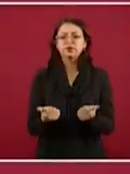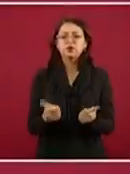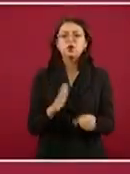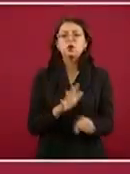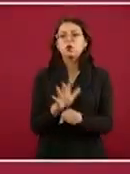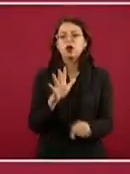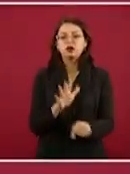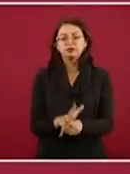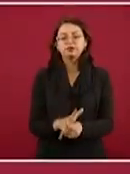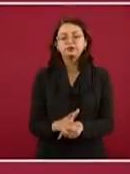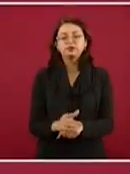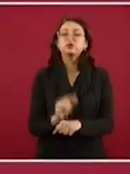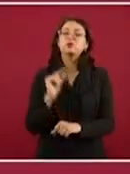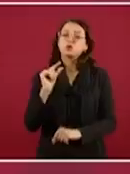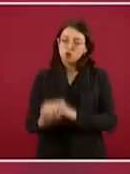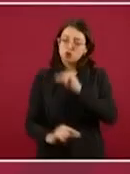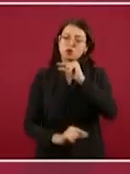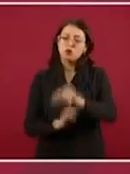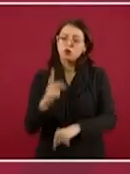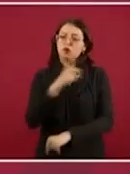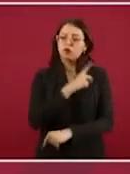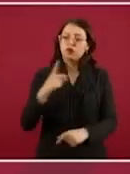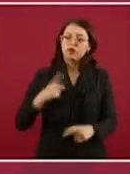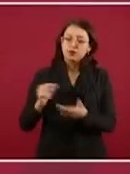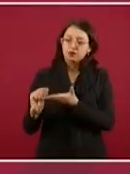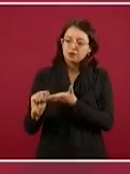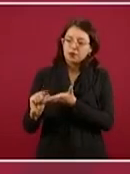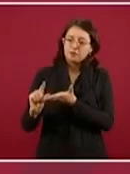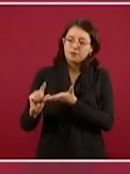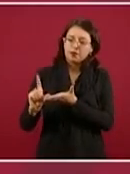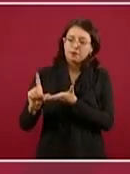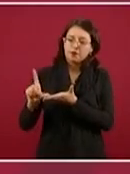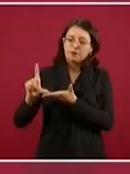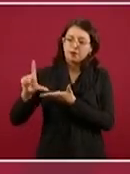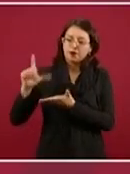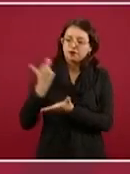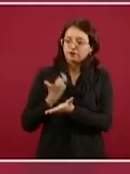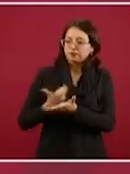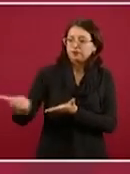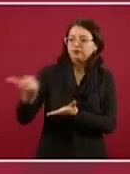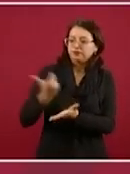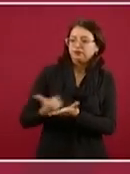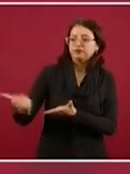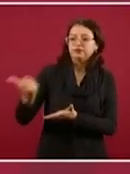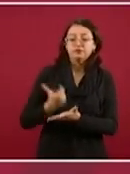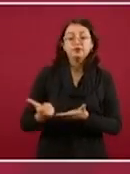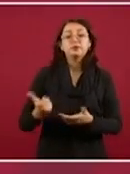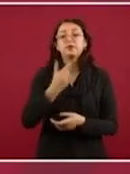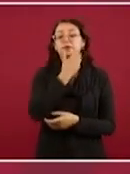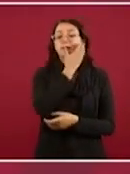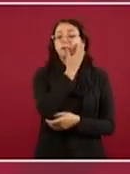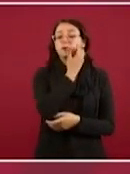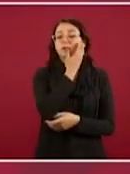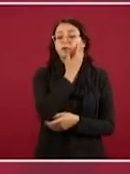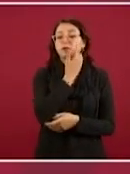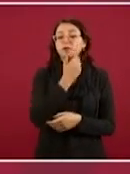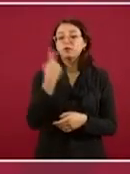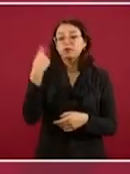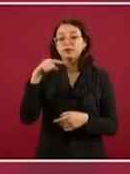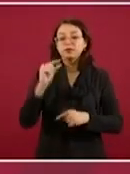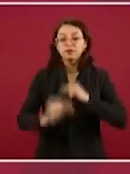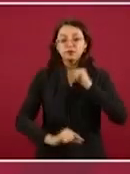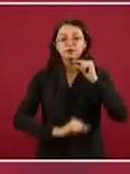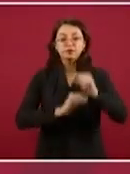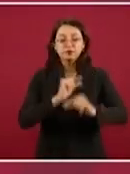ir aumentando el salario para ir recuperando poco a poco, gradualmente,